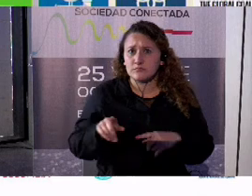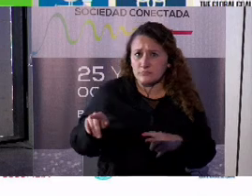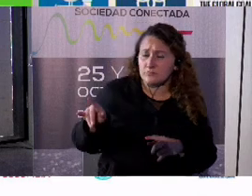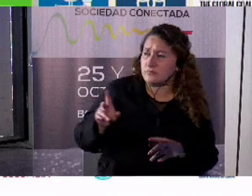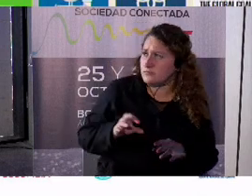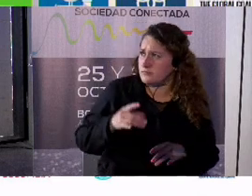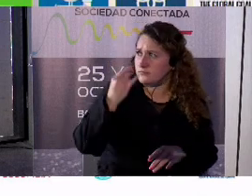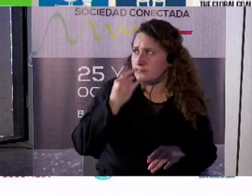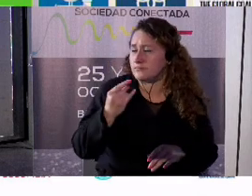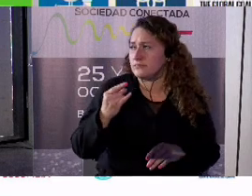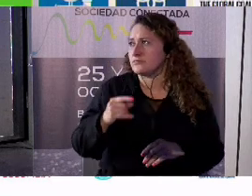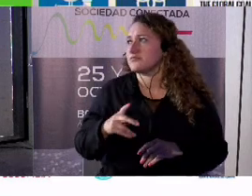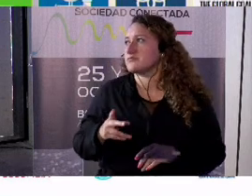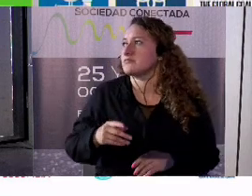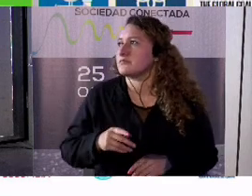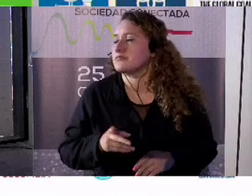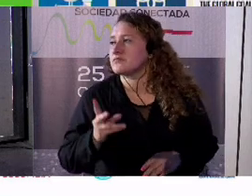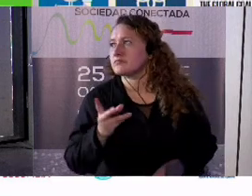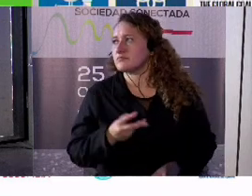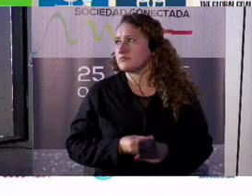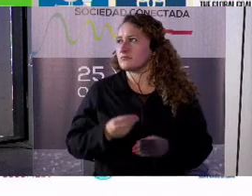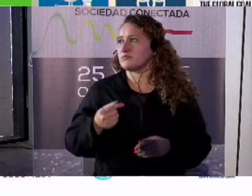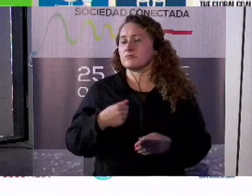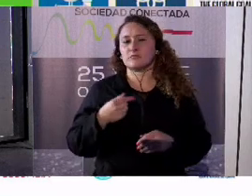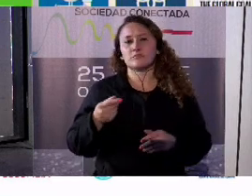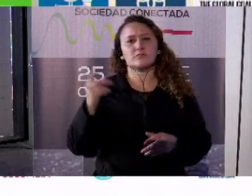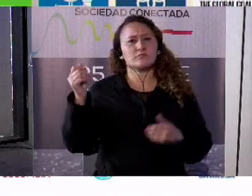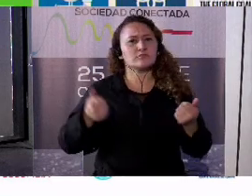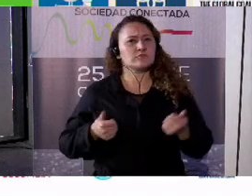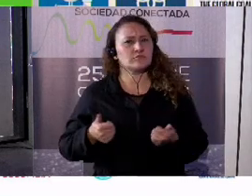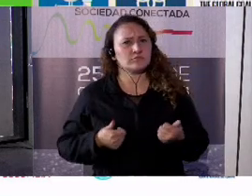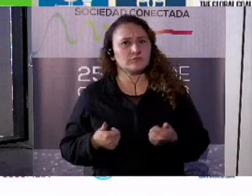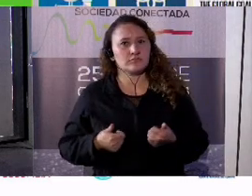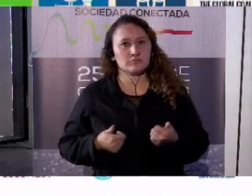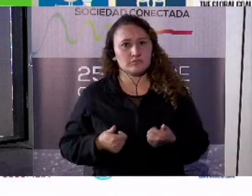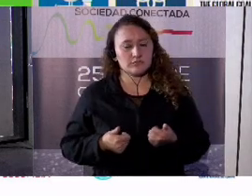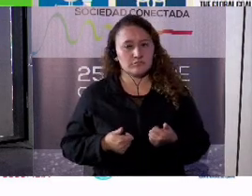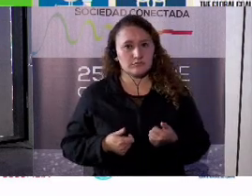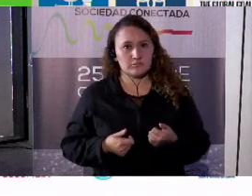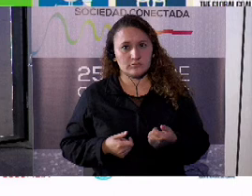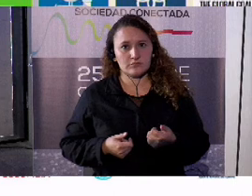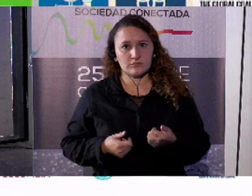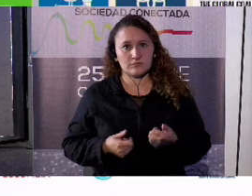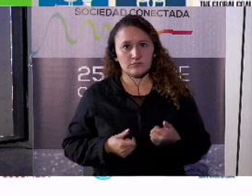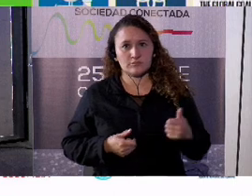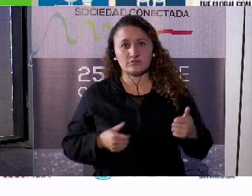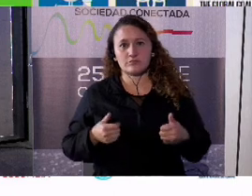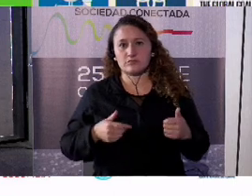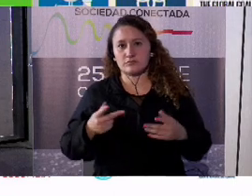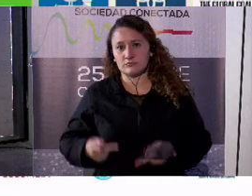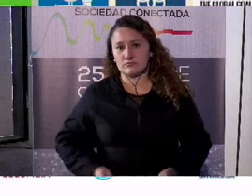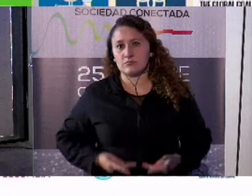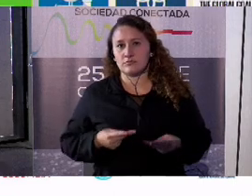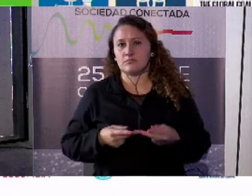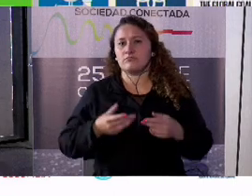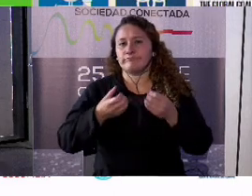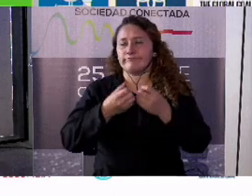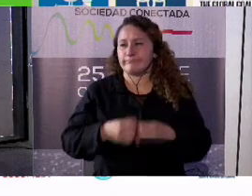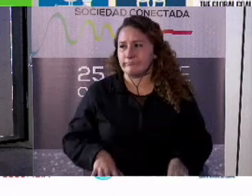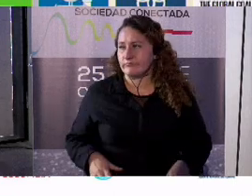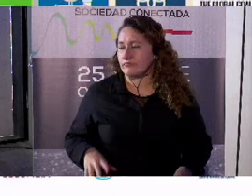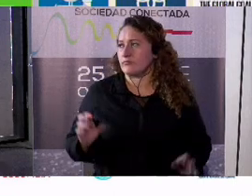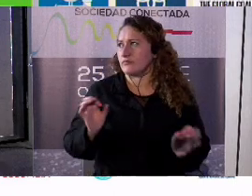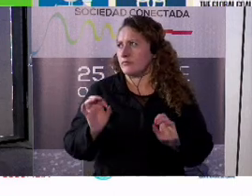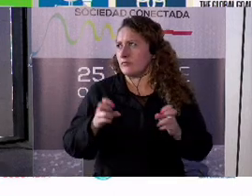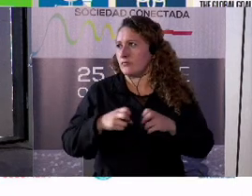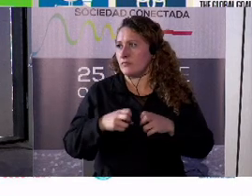antes yo sumaría en nuestro contexto latinoamericano a estas estadísticas eh de Vidas que se pierden o de